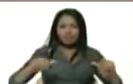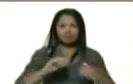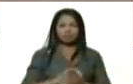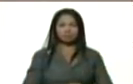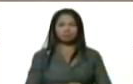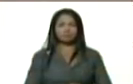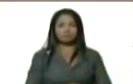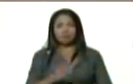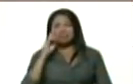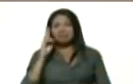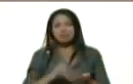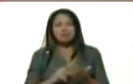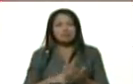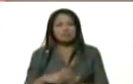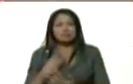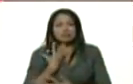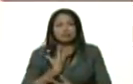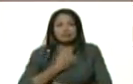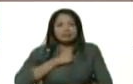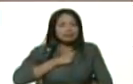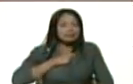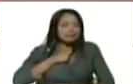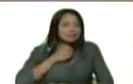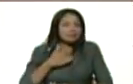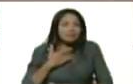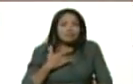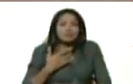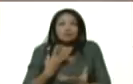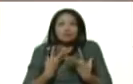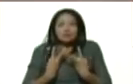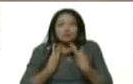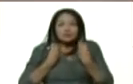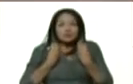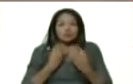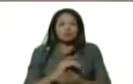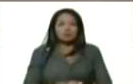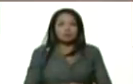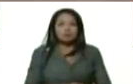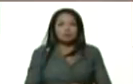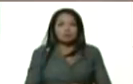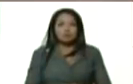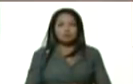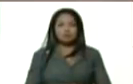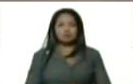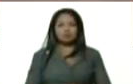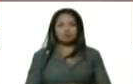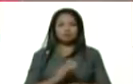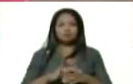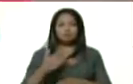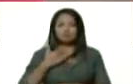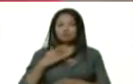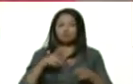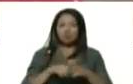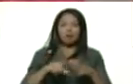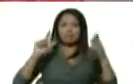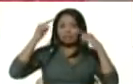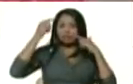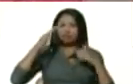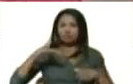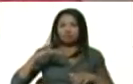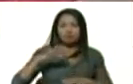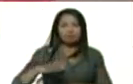De verdad, esto es conmovedor. A mí me conmueve. Y siento que nuestro comandante Chávez, donde se